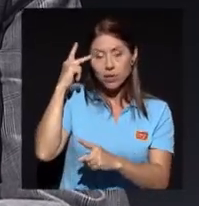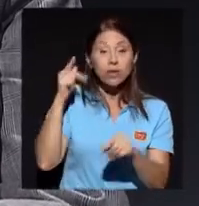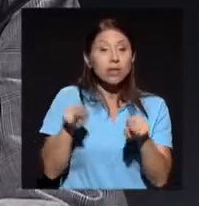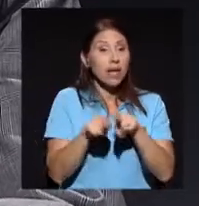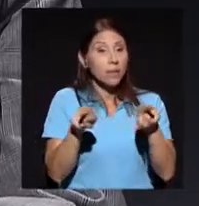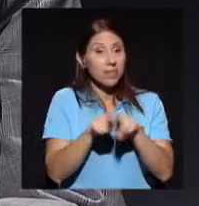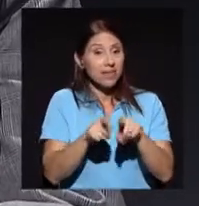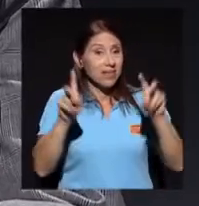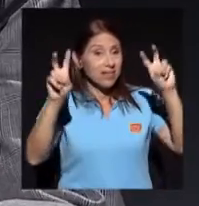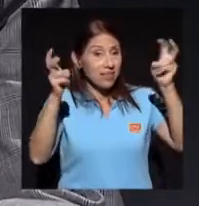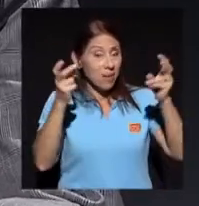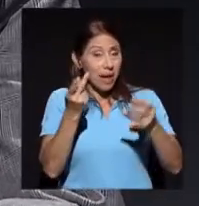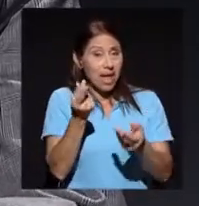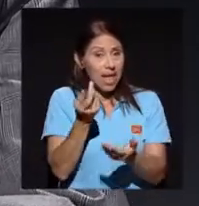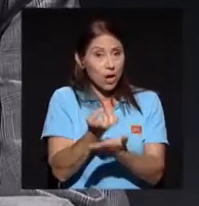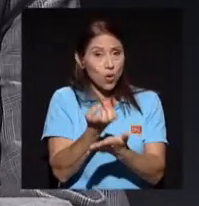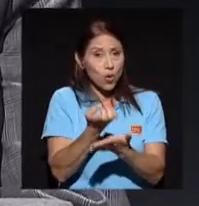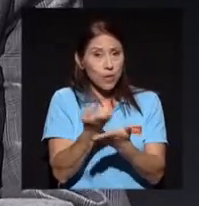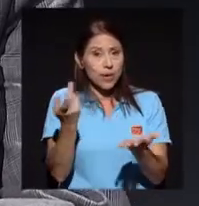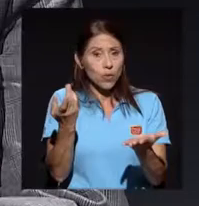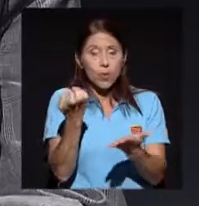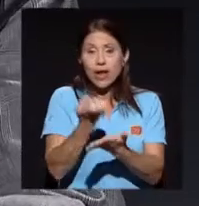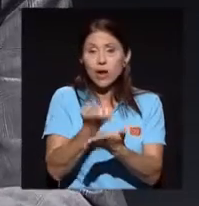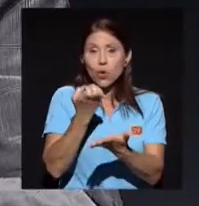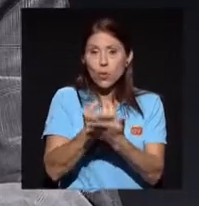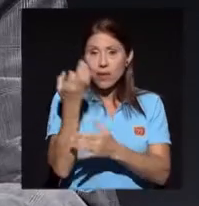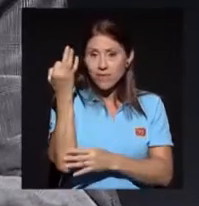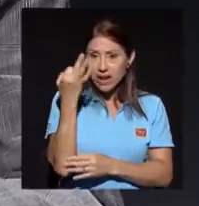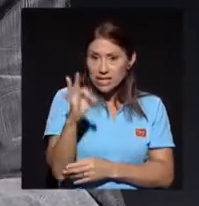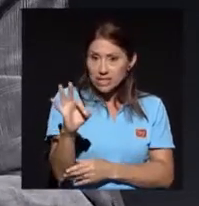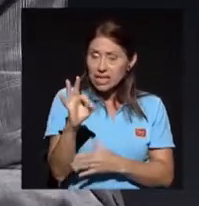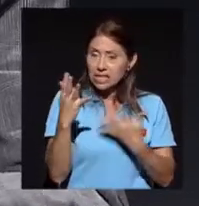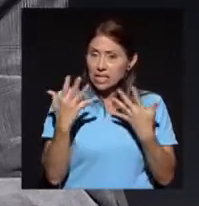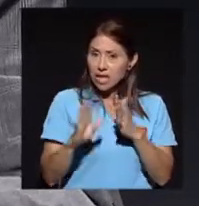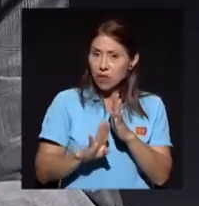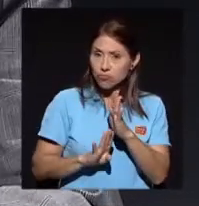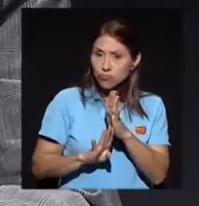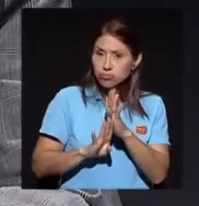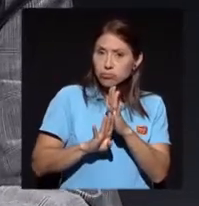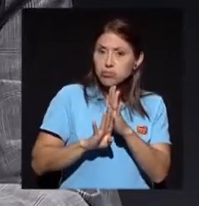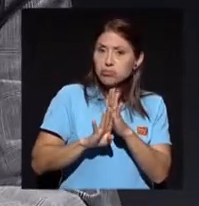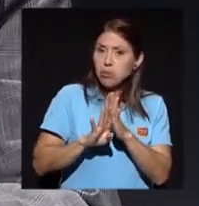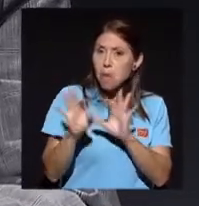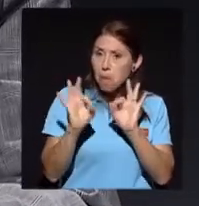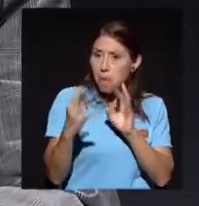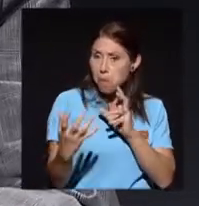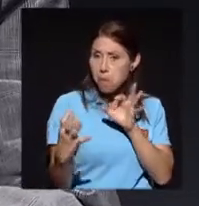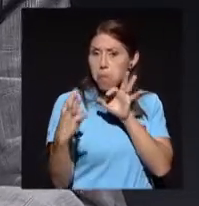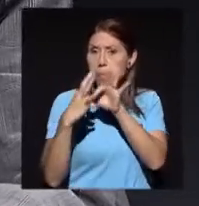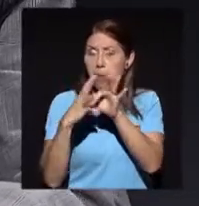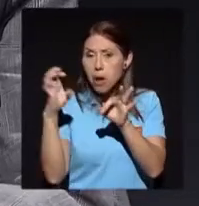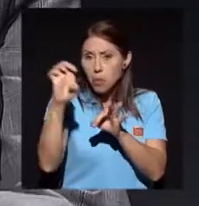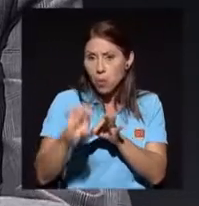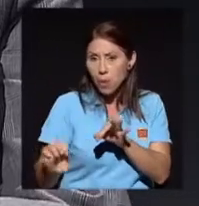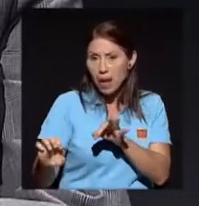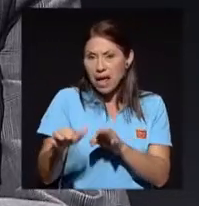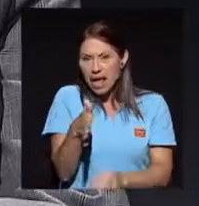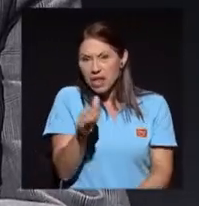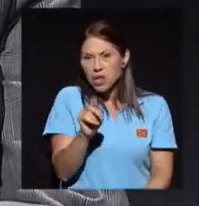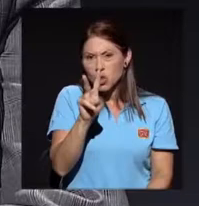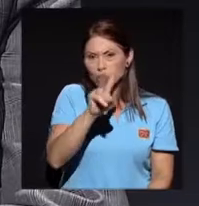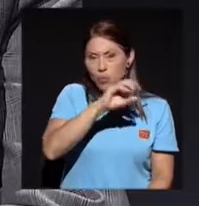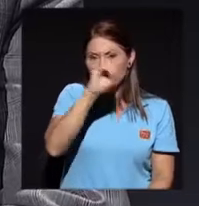francesa está creciendo a niveles razonables para europa alrededor del 2% creo que es muy poco el